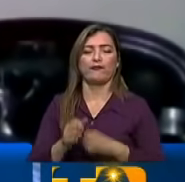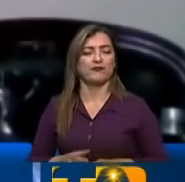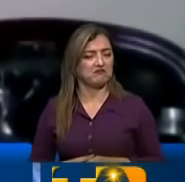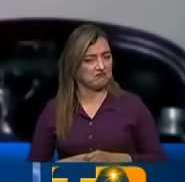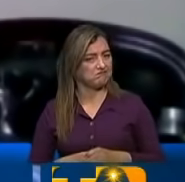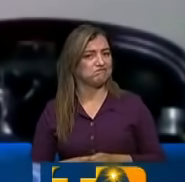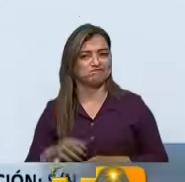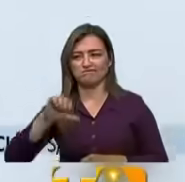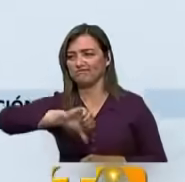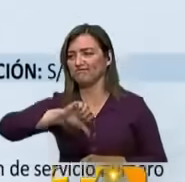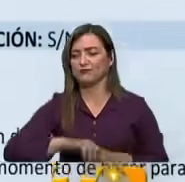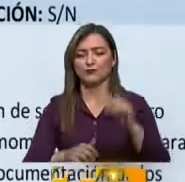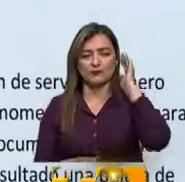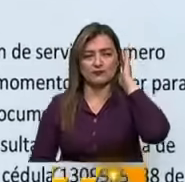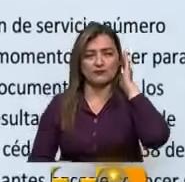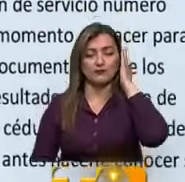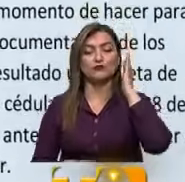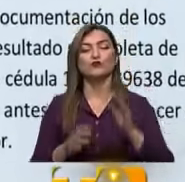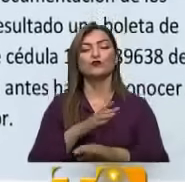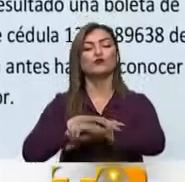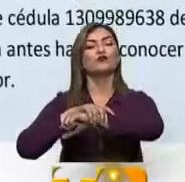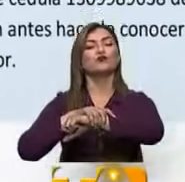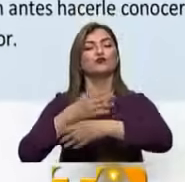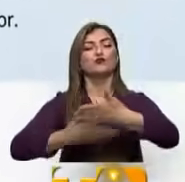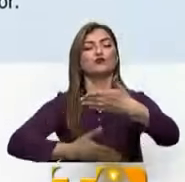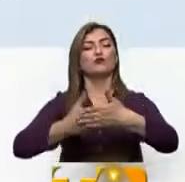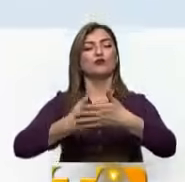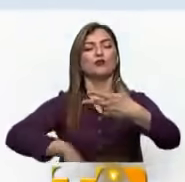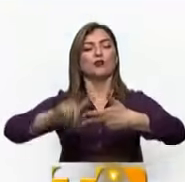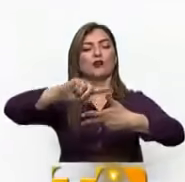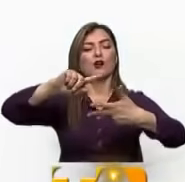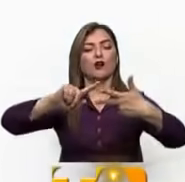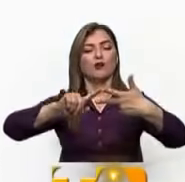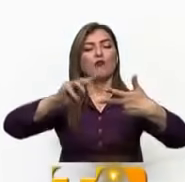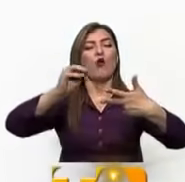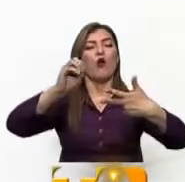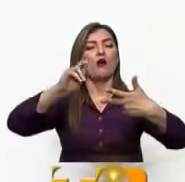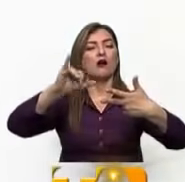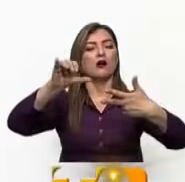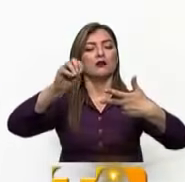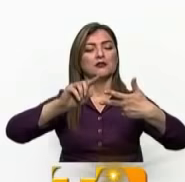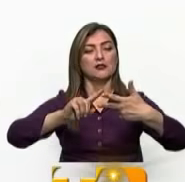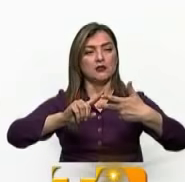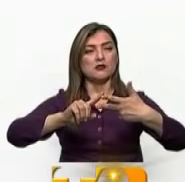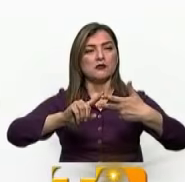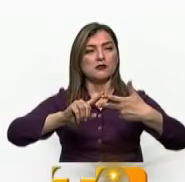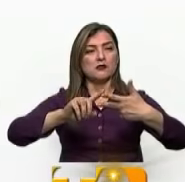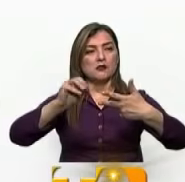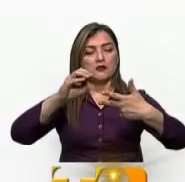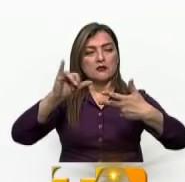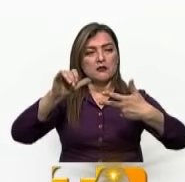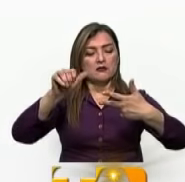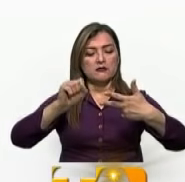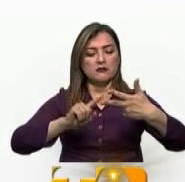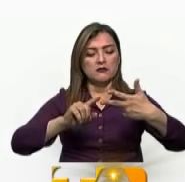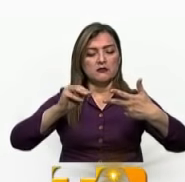es un peligro para la sociedad. La detención fue ejecutada, según el parte, por el mayor Giovanni Moncayo y los sargentos Edwin Macías y